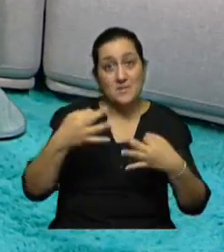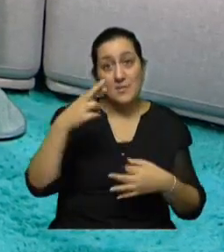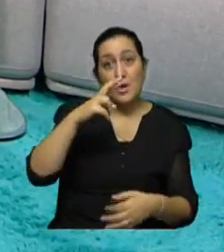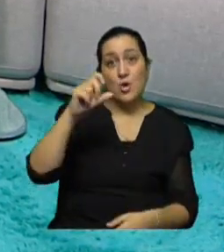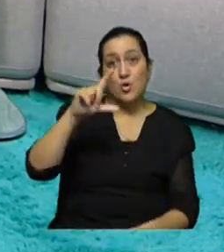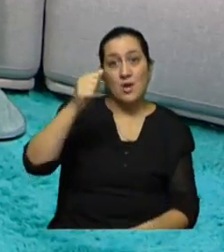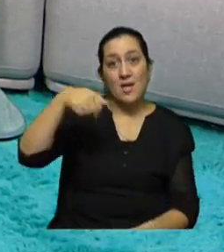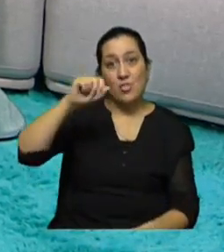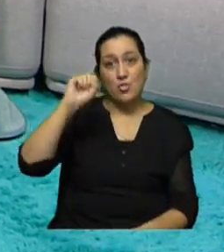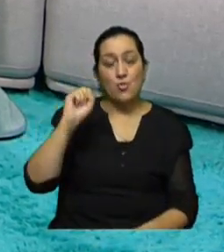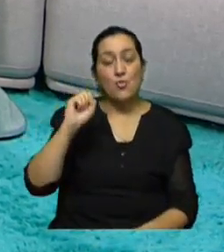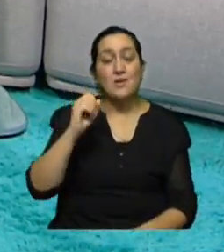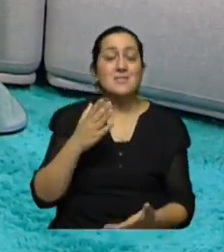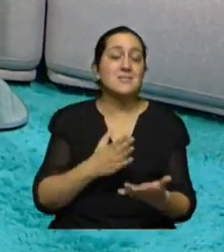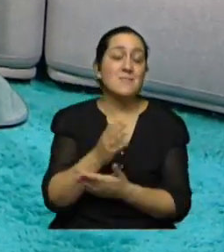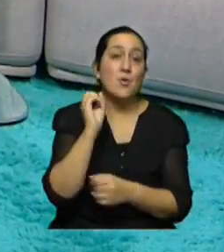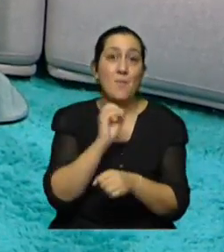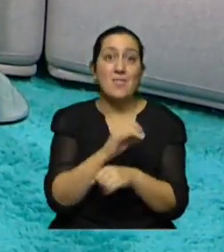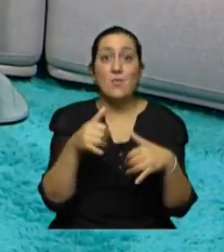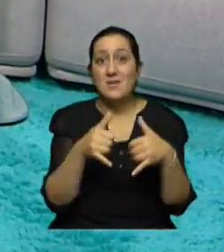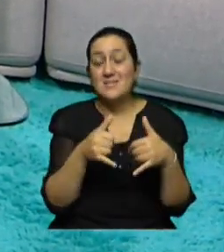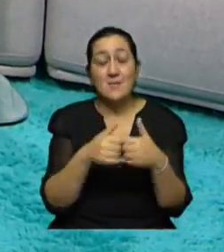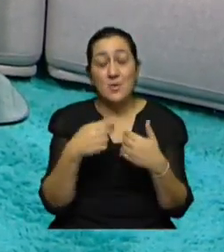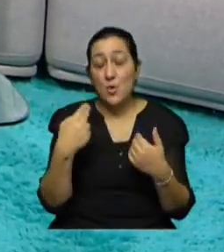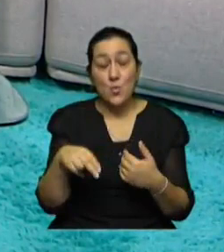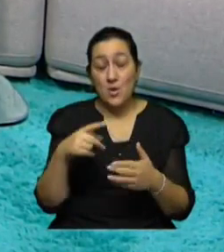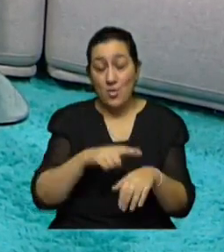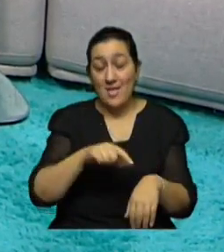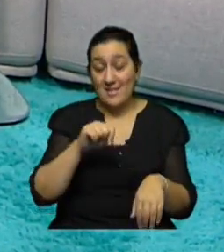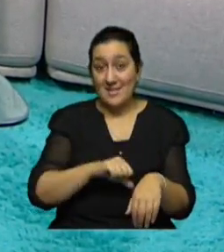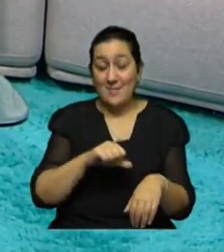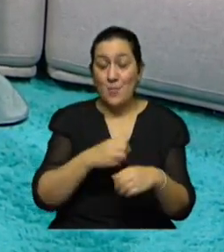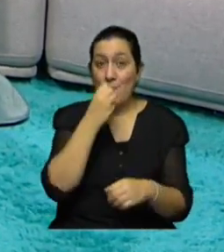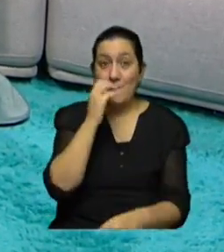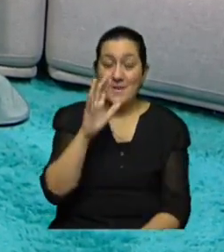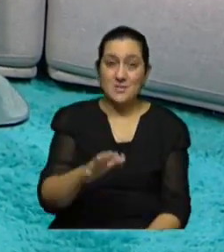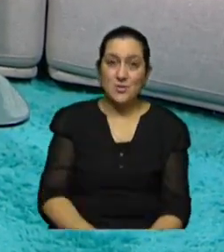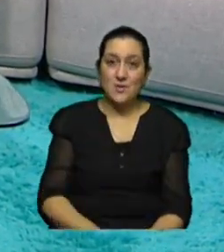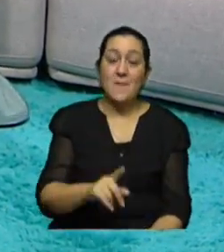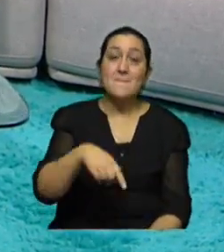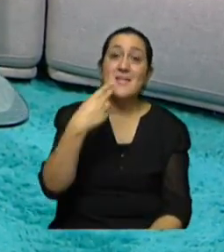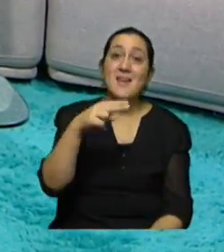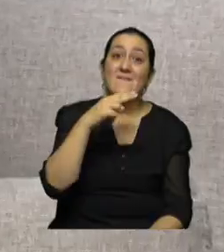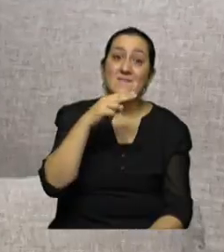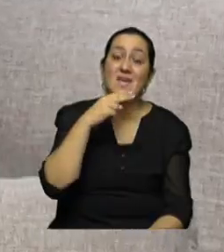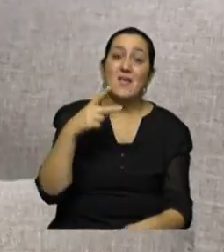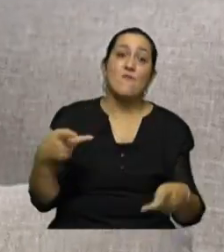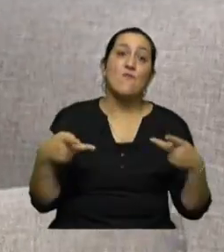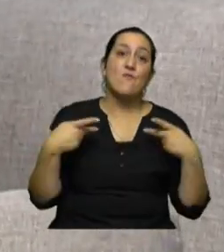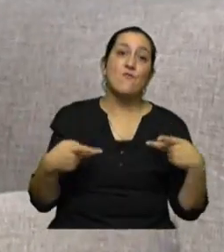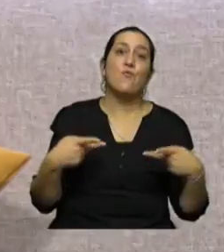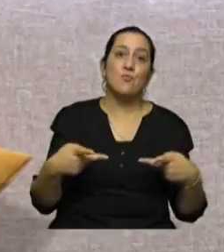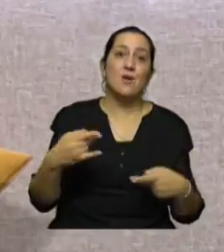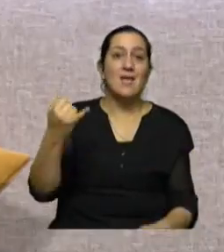que siempre nos manda mensajes y siempre no llegamos a leerlos. Ay, Rolando, un beso. Y mañana viernes. Fútbol, mañana viernes, fútbol, joda.